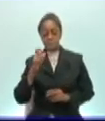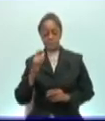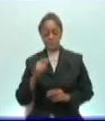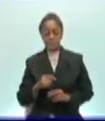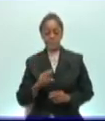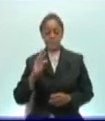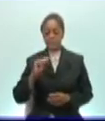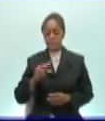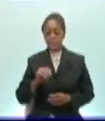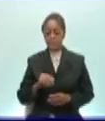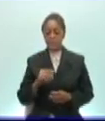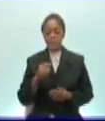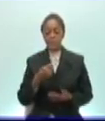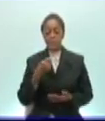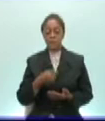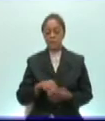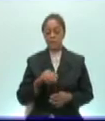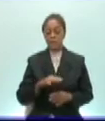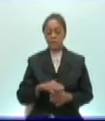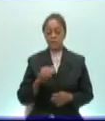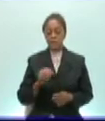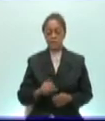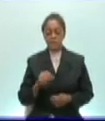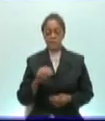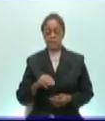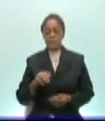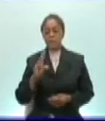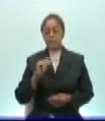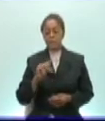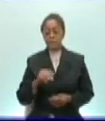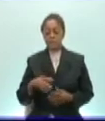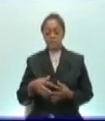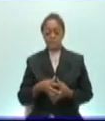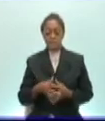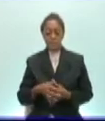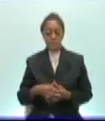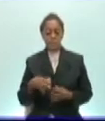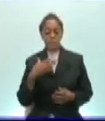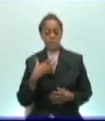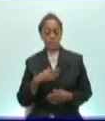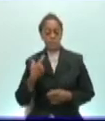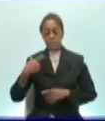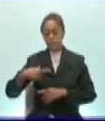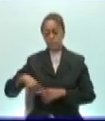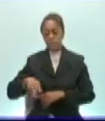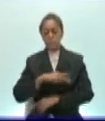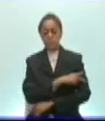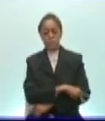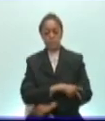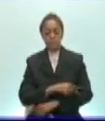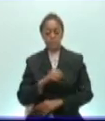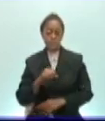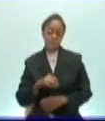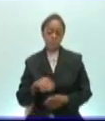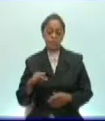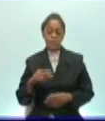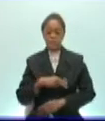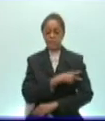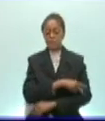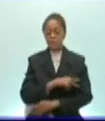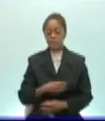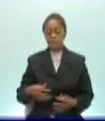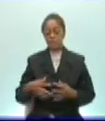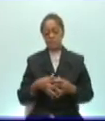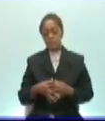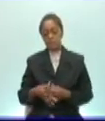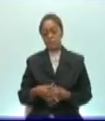y tenía una enmienda llamada enmienda Aldrich, que decía que Estados Unidos sería con otros países según fueran esos países con los Estados